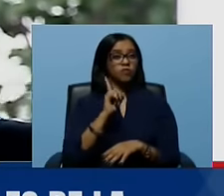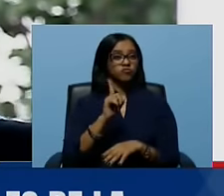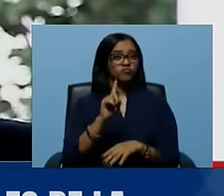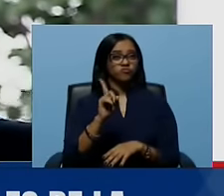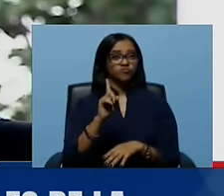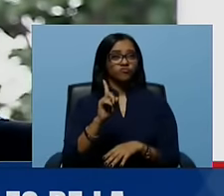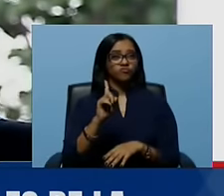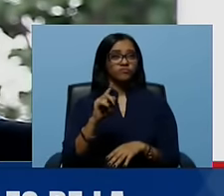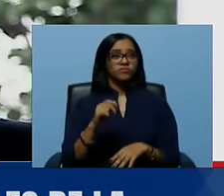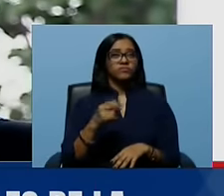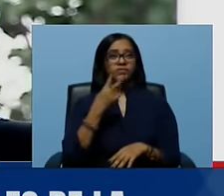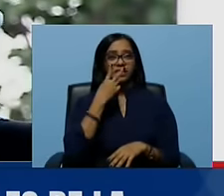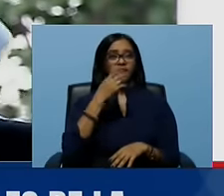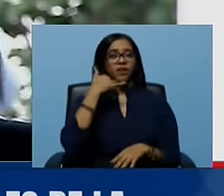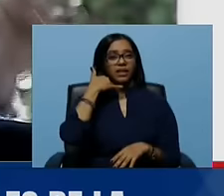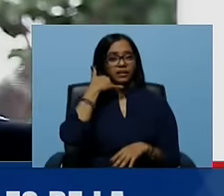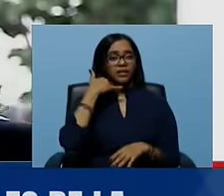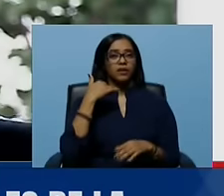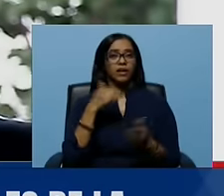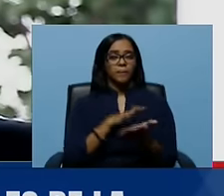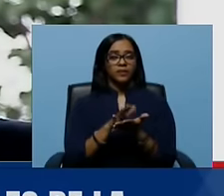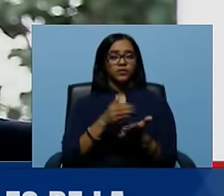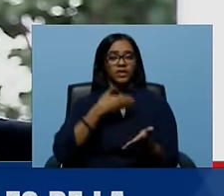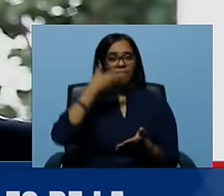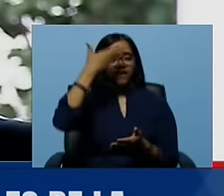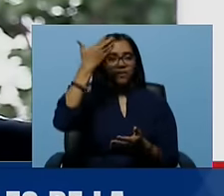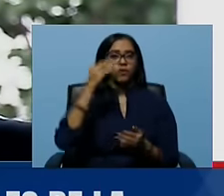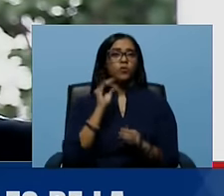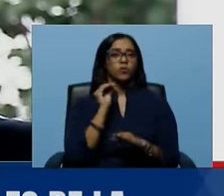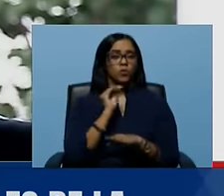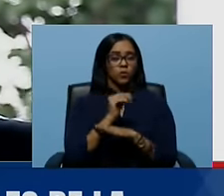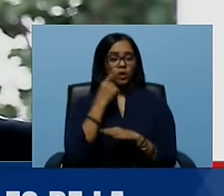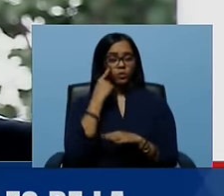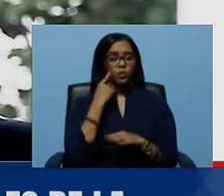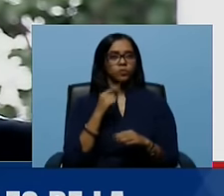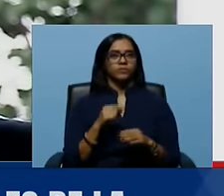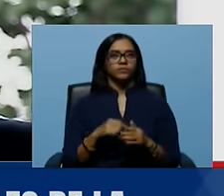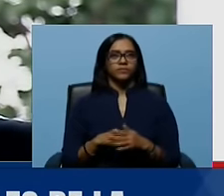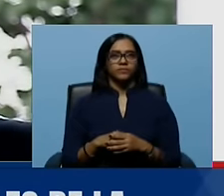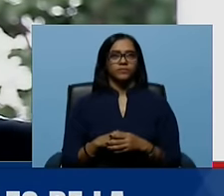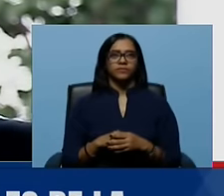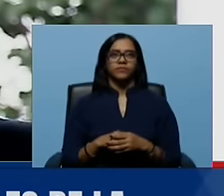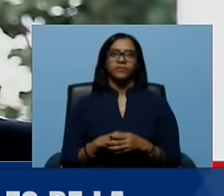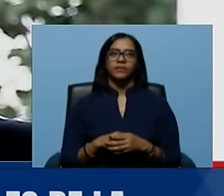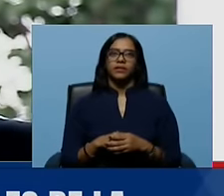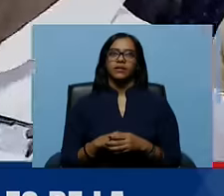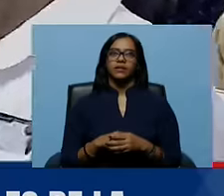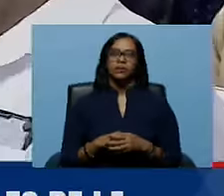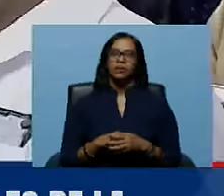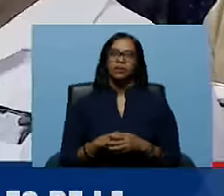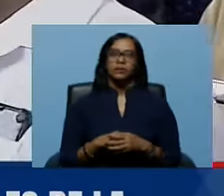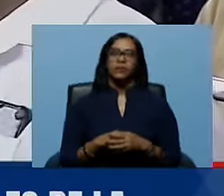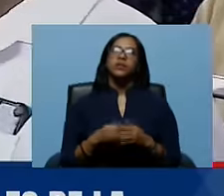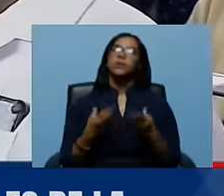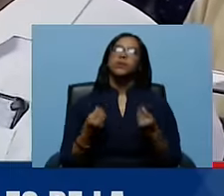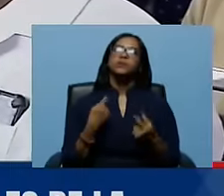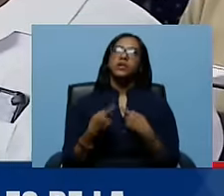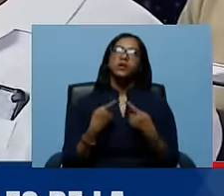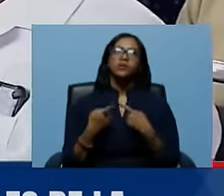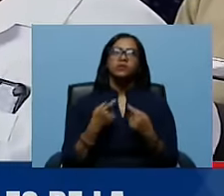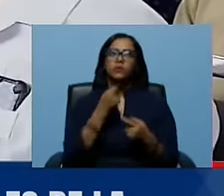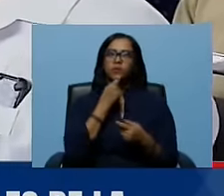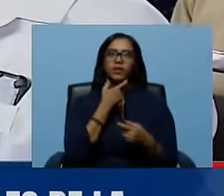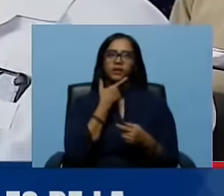celulares. Ya vieron lo que pasó en el Líbano. Mosca todo el mundo, pues. Y hay muchas cosas